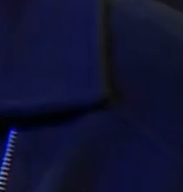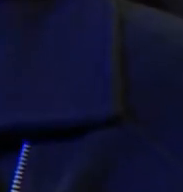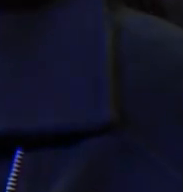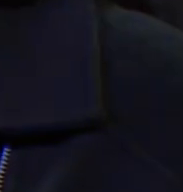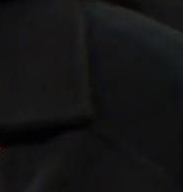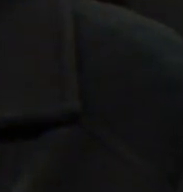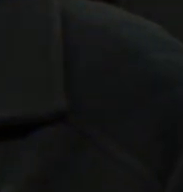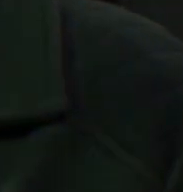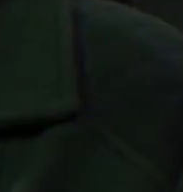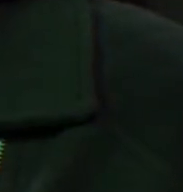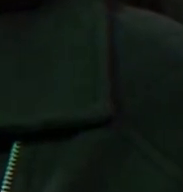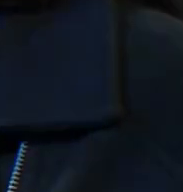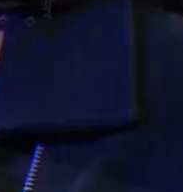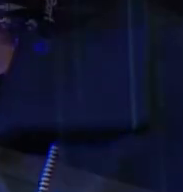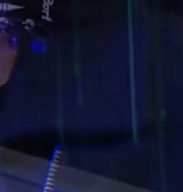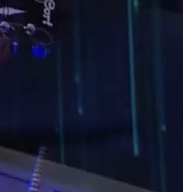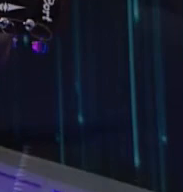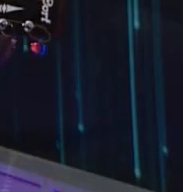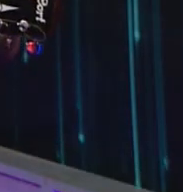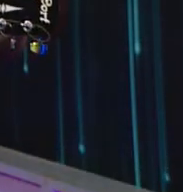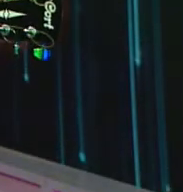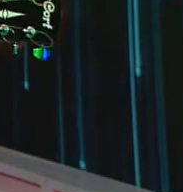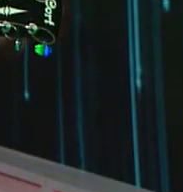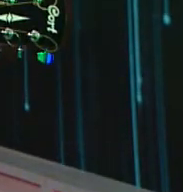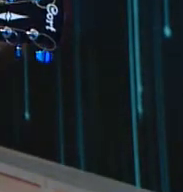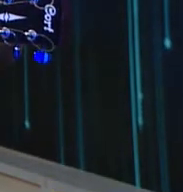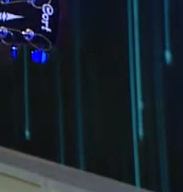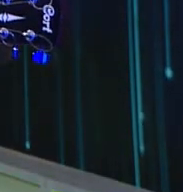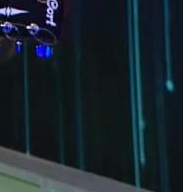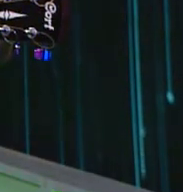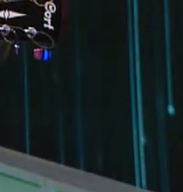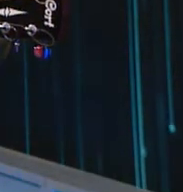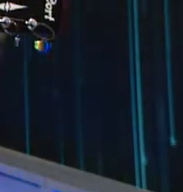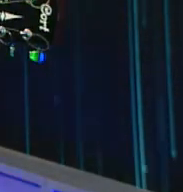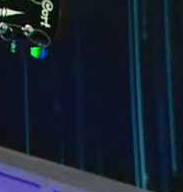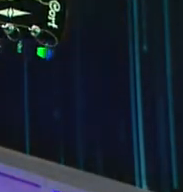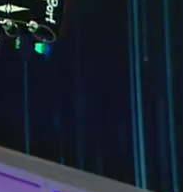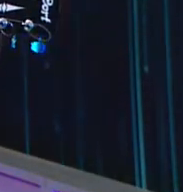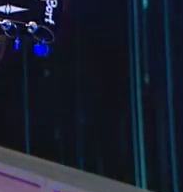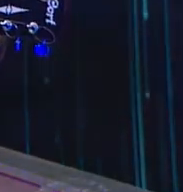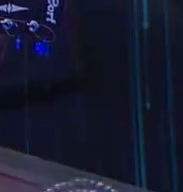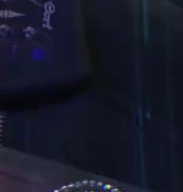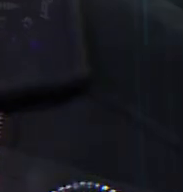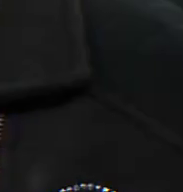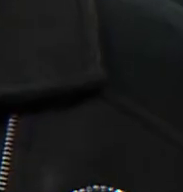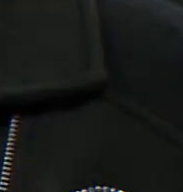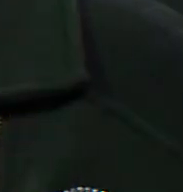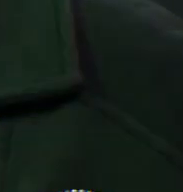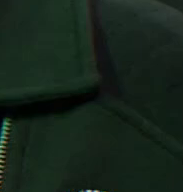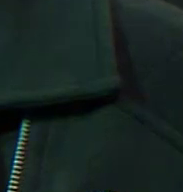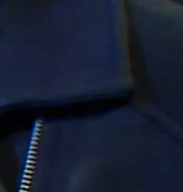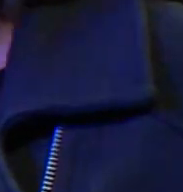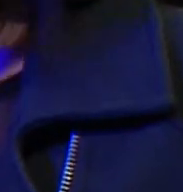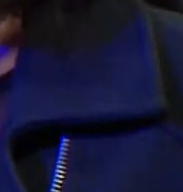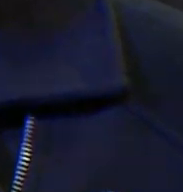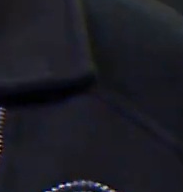La hipocresía y el dolor están matando mi valor. Estoy ahogando en mi